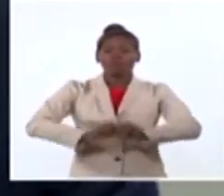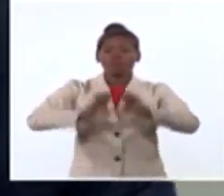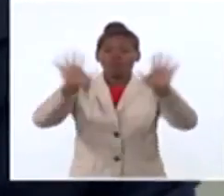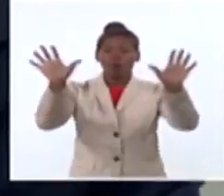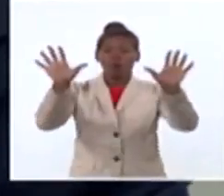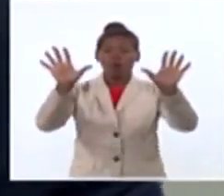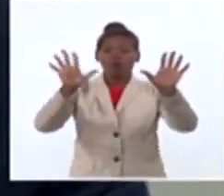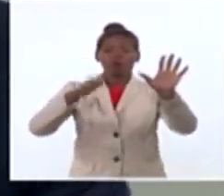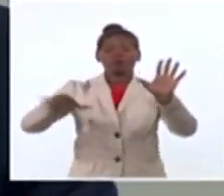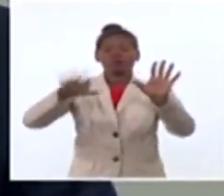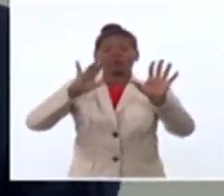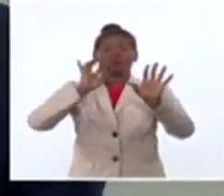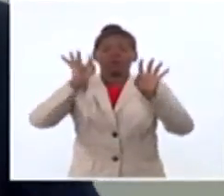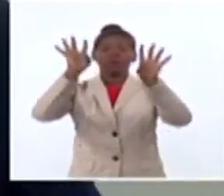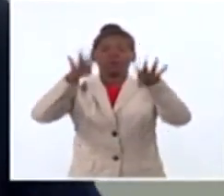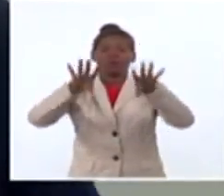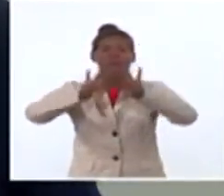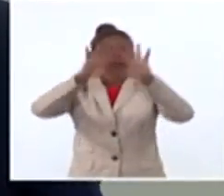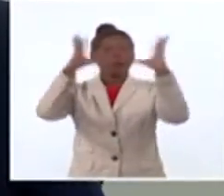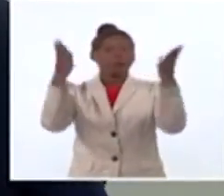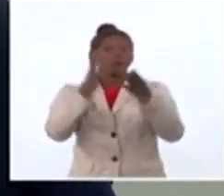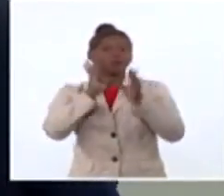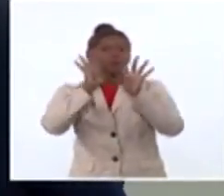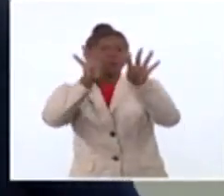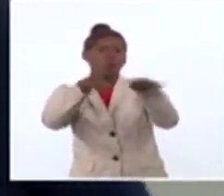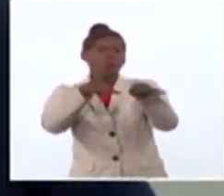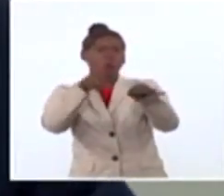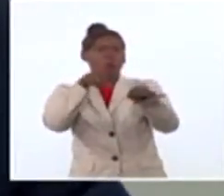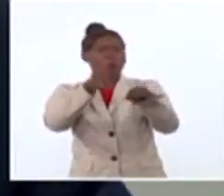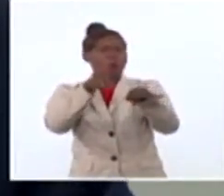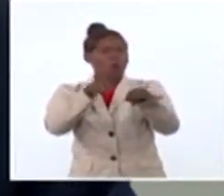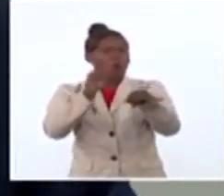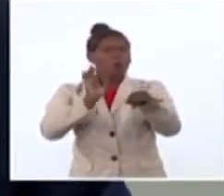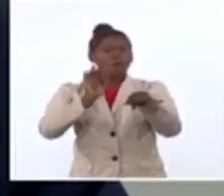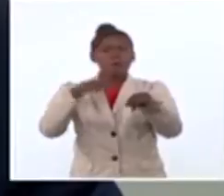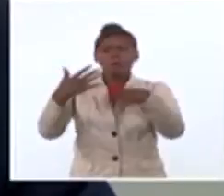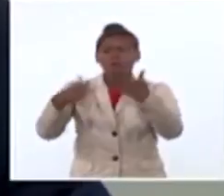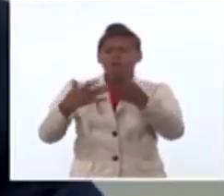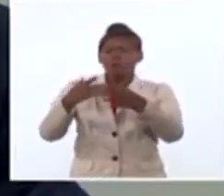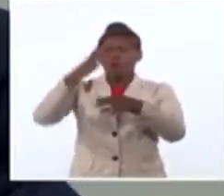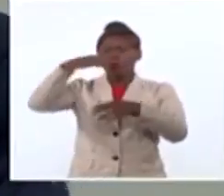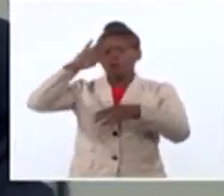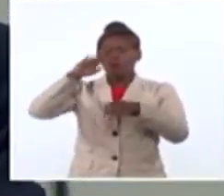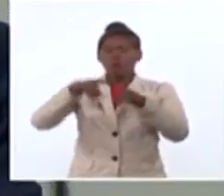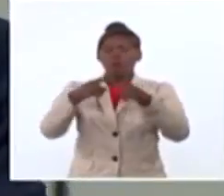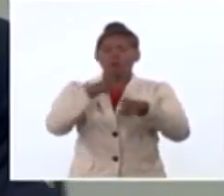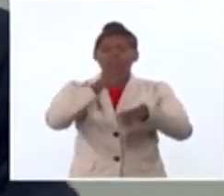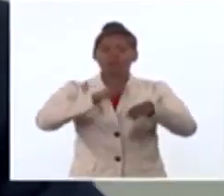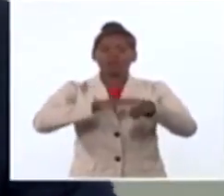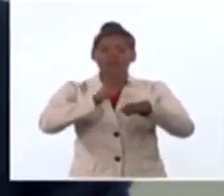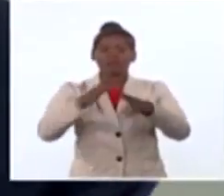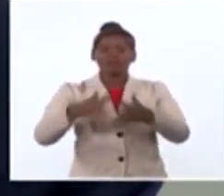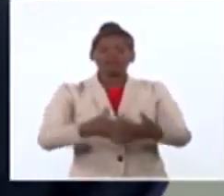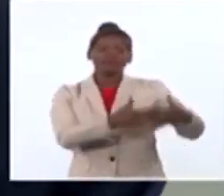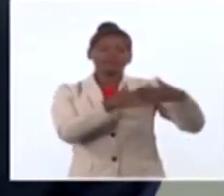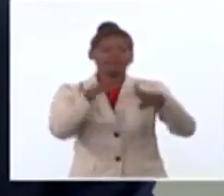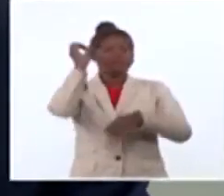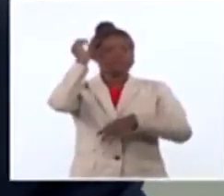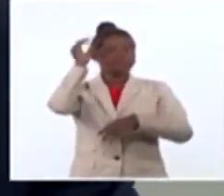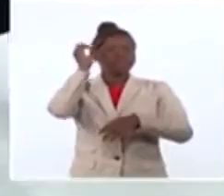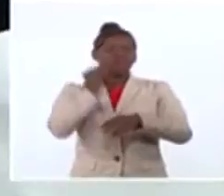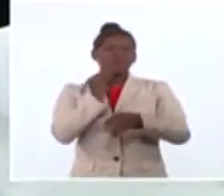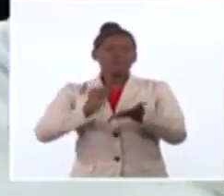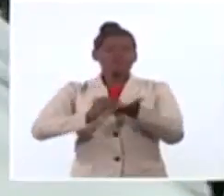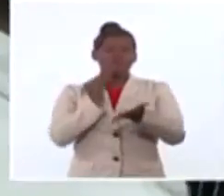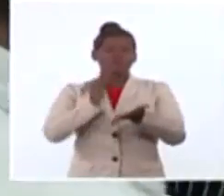aliento a mensajes de odio, de división, de discriminación, de odio